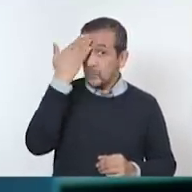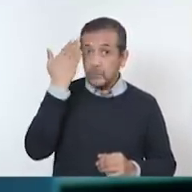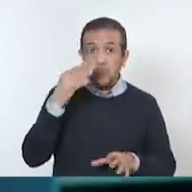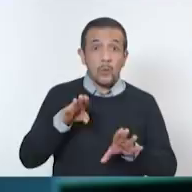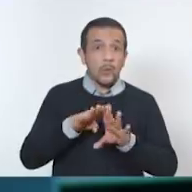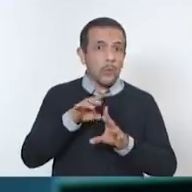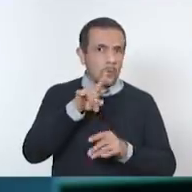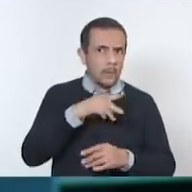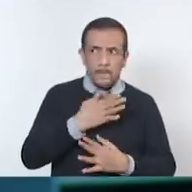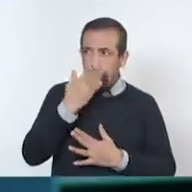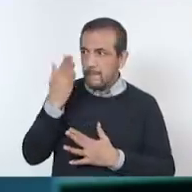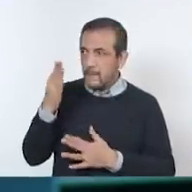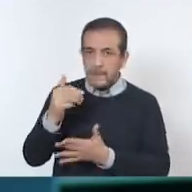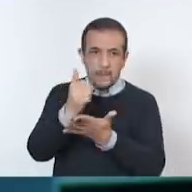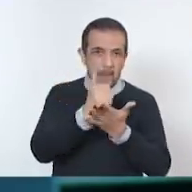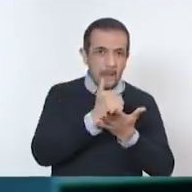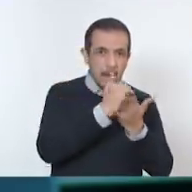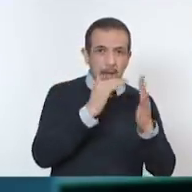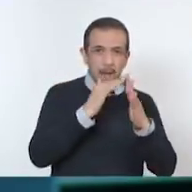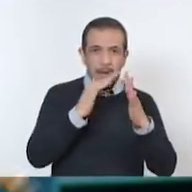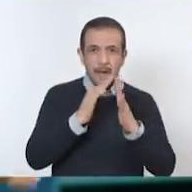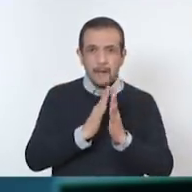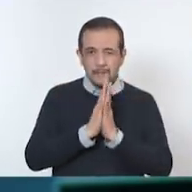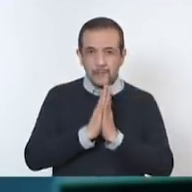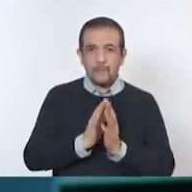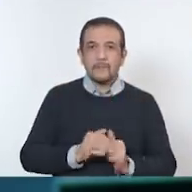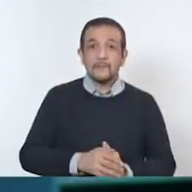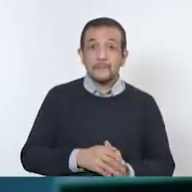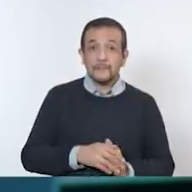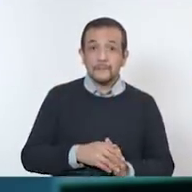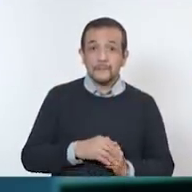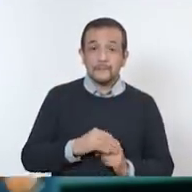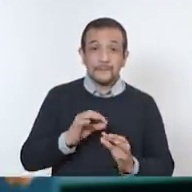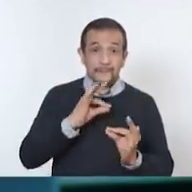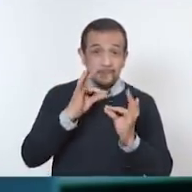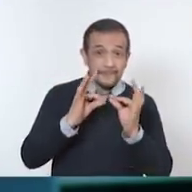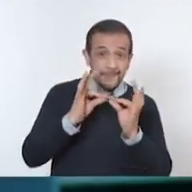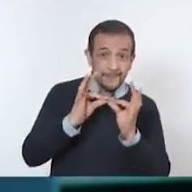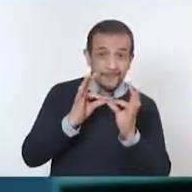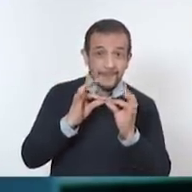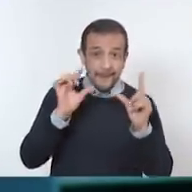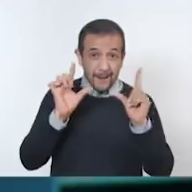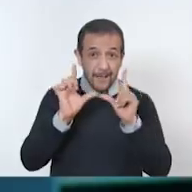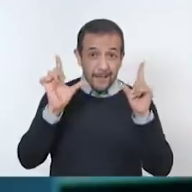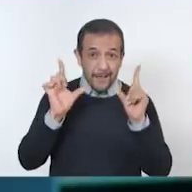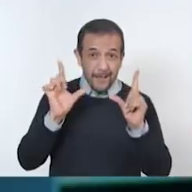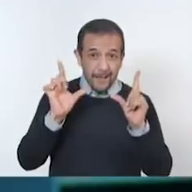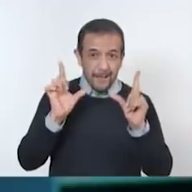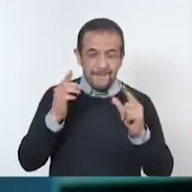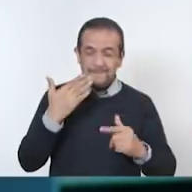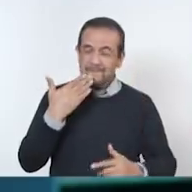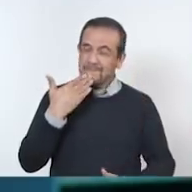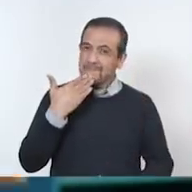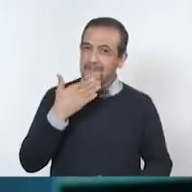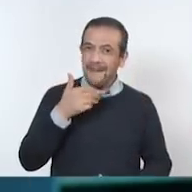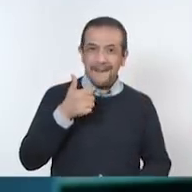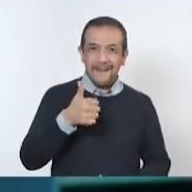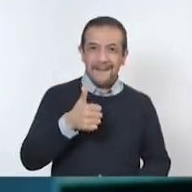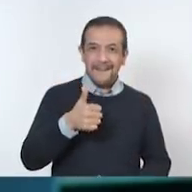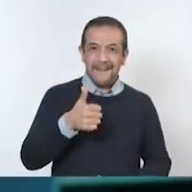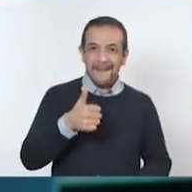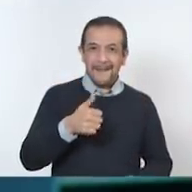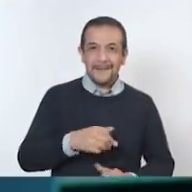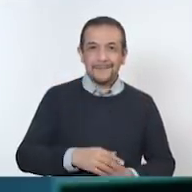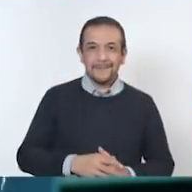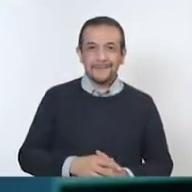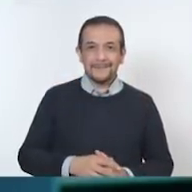sabes cómo hacerlo, pide ayuda en casa. ¿Lista? ¿Listo?